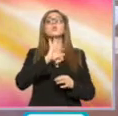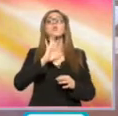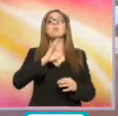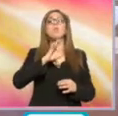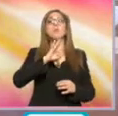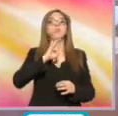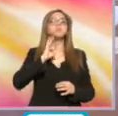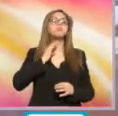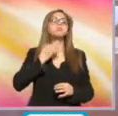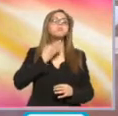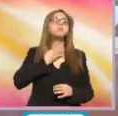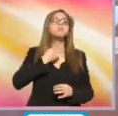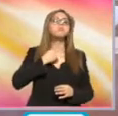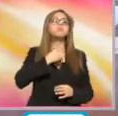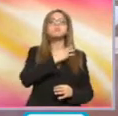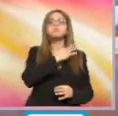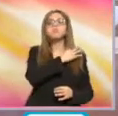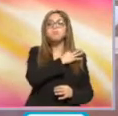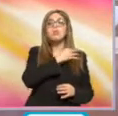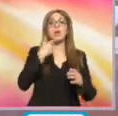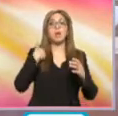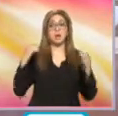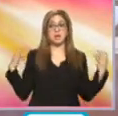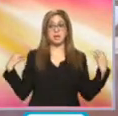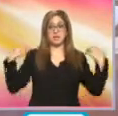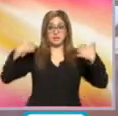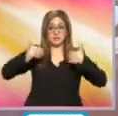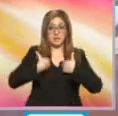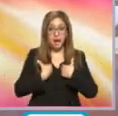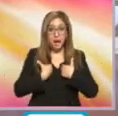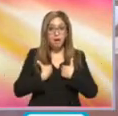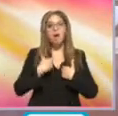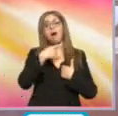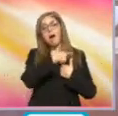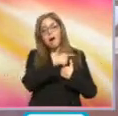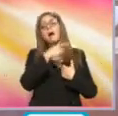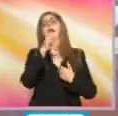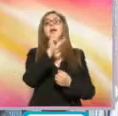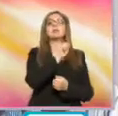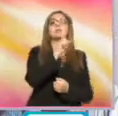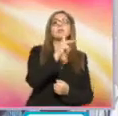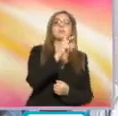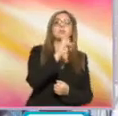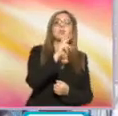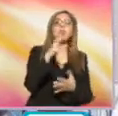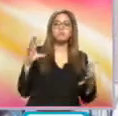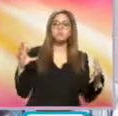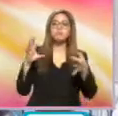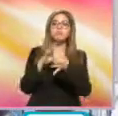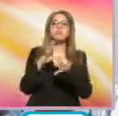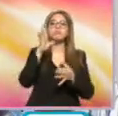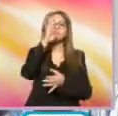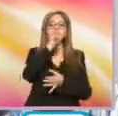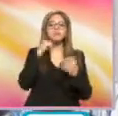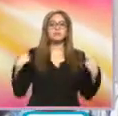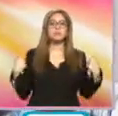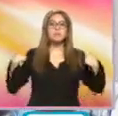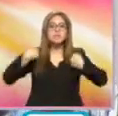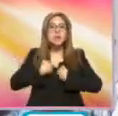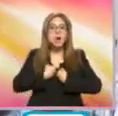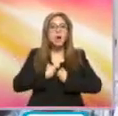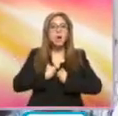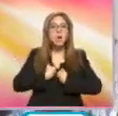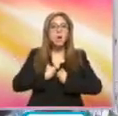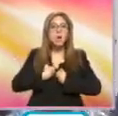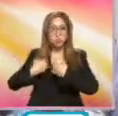hablamos de combinar con los sacos, entonces, evidentemente, como es una camisa sport, no lo podría combinar con un saco completamente